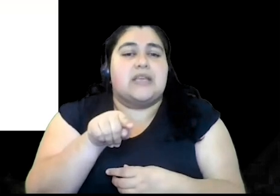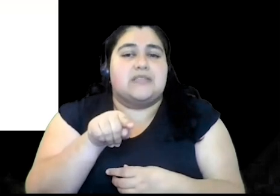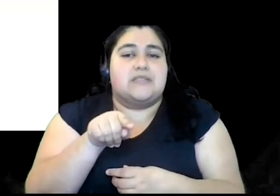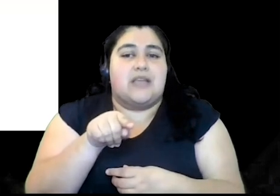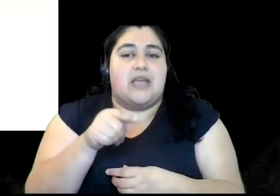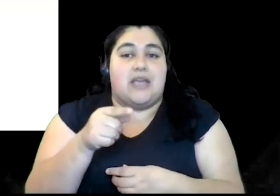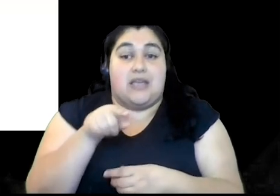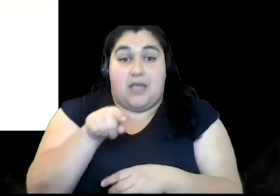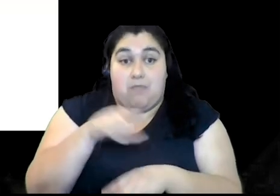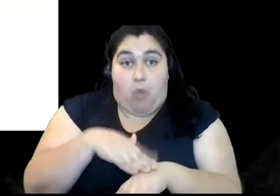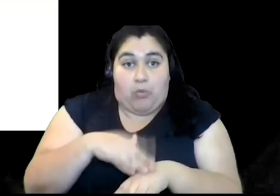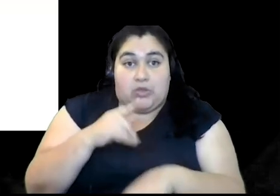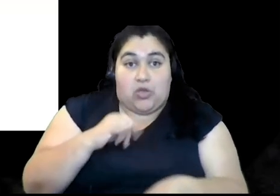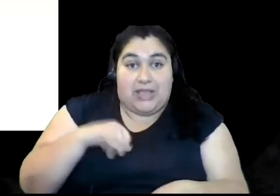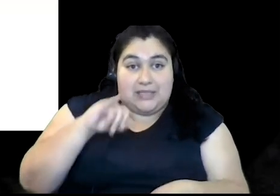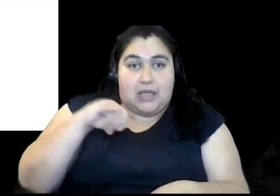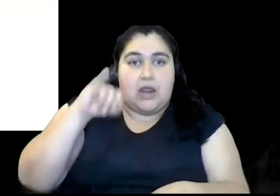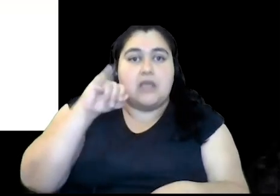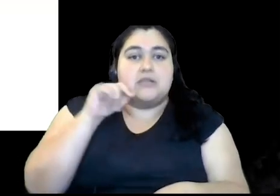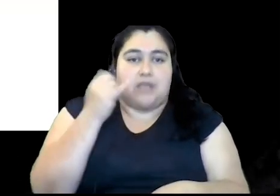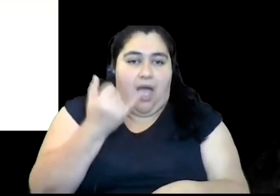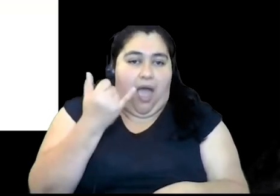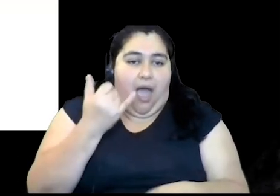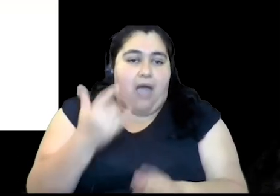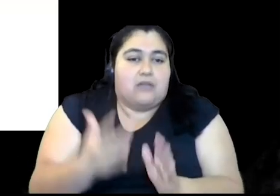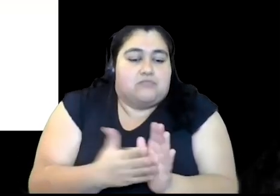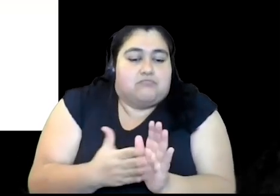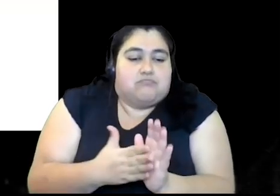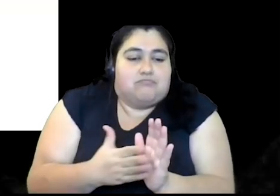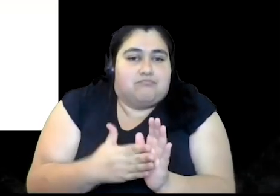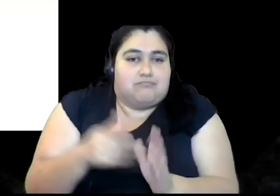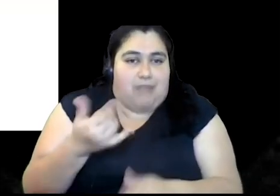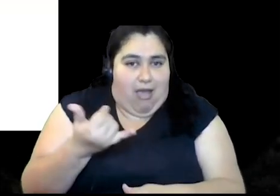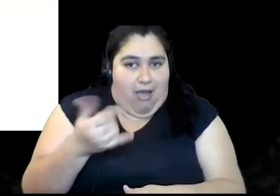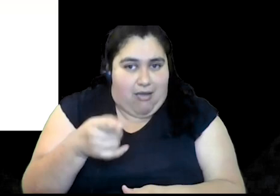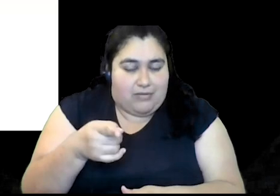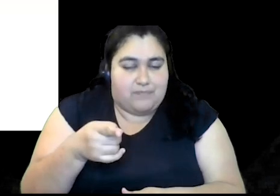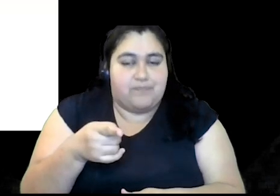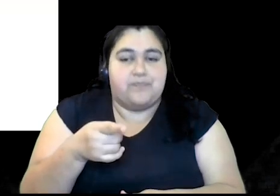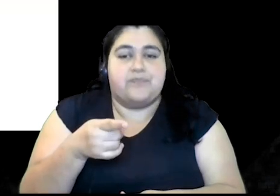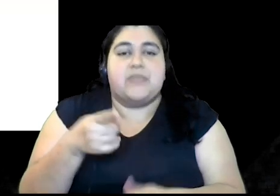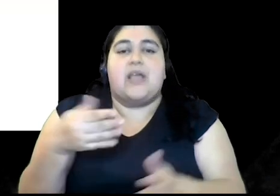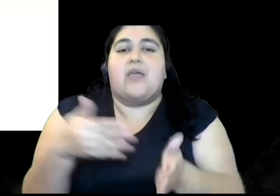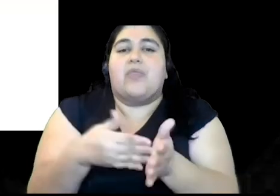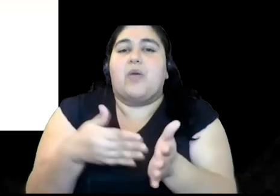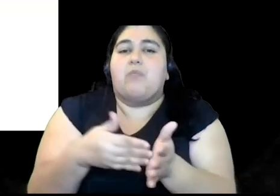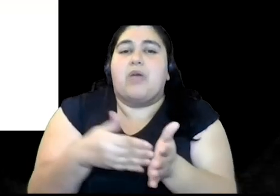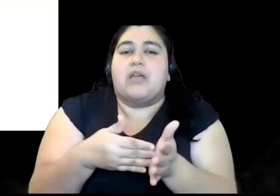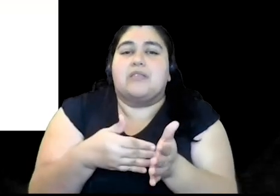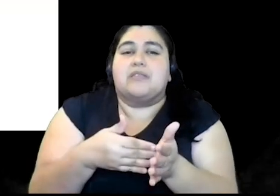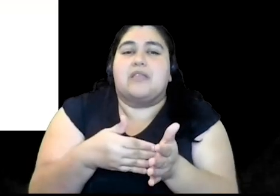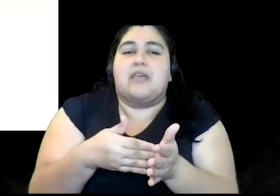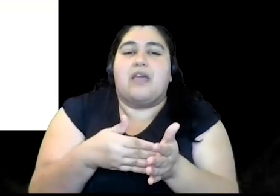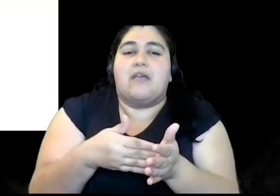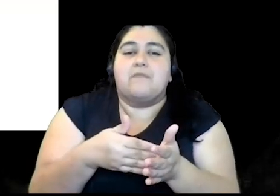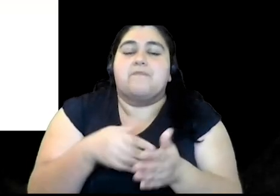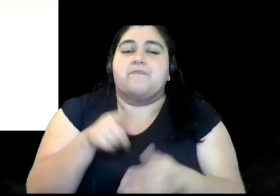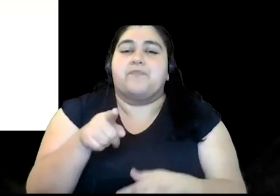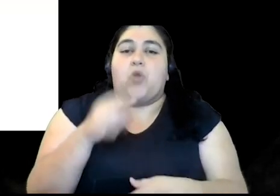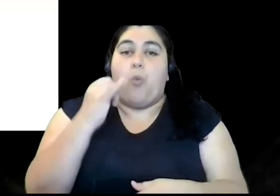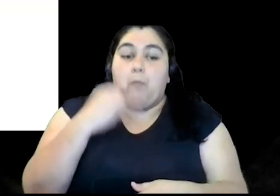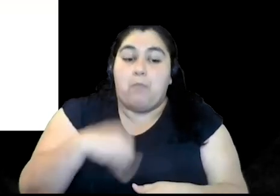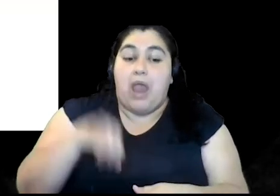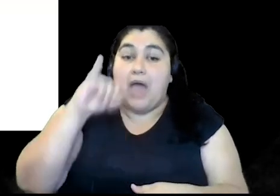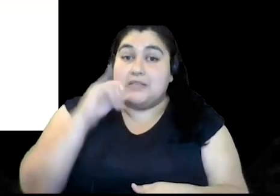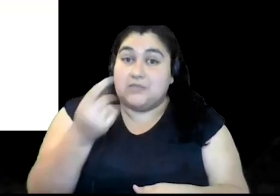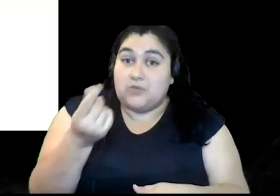ese interés va a estar grabado, al igual que como les dije, el interés que genere un plazo fijo